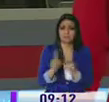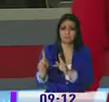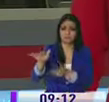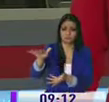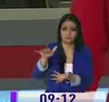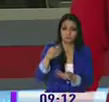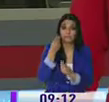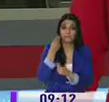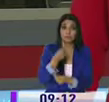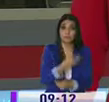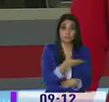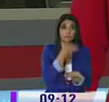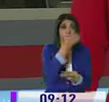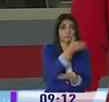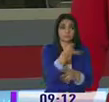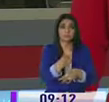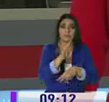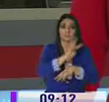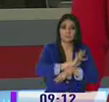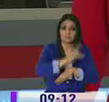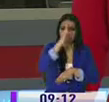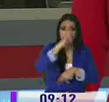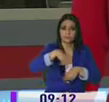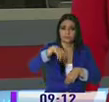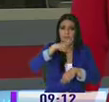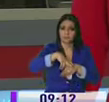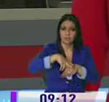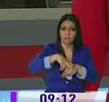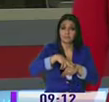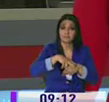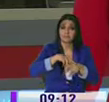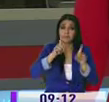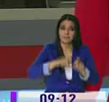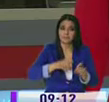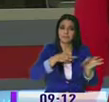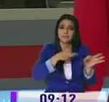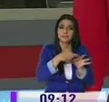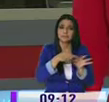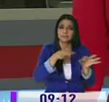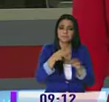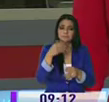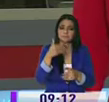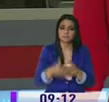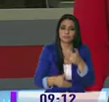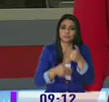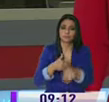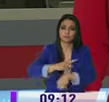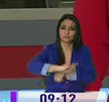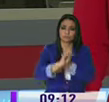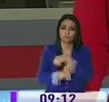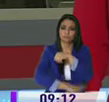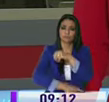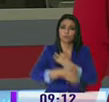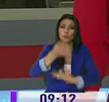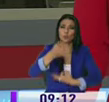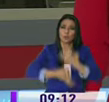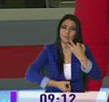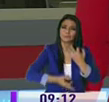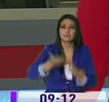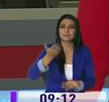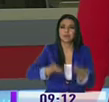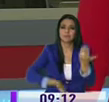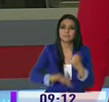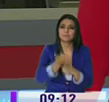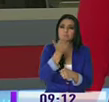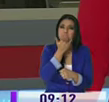pertinente para acudir a comparecer ante la asamblea nacional donde deberá explicar sobre los procesos de sanción de jueces que habrían incurrido en el